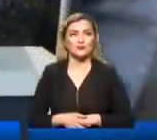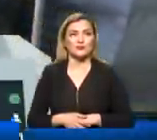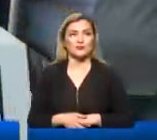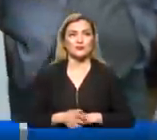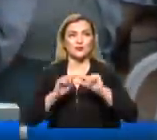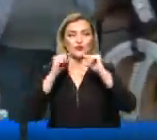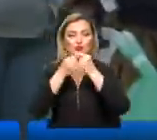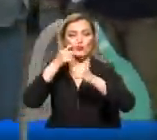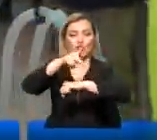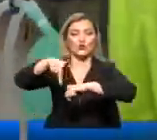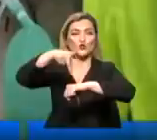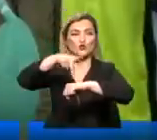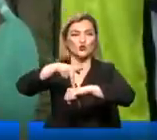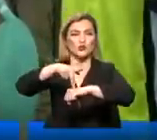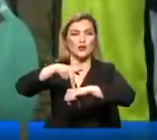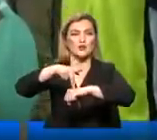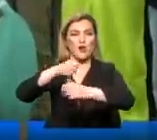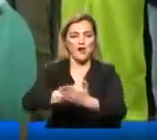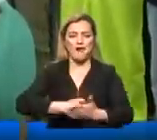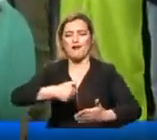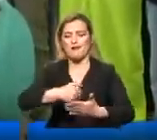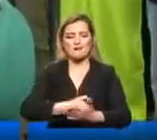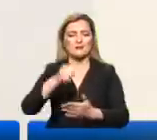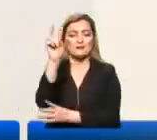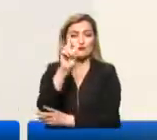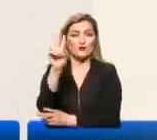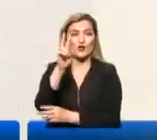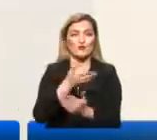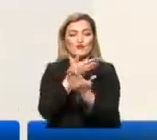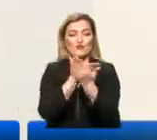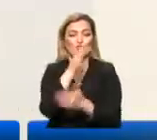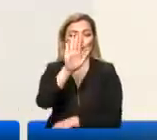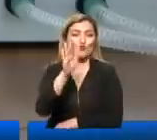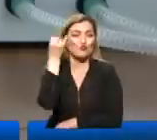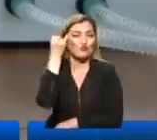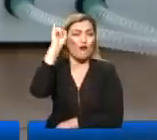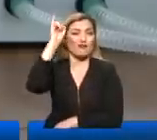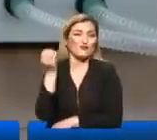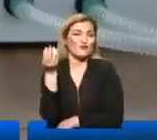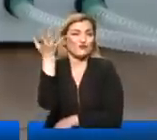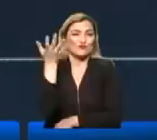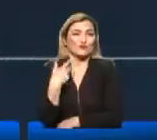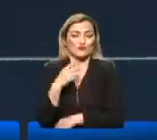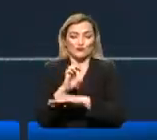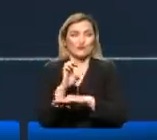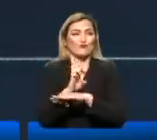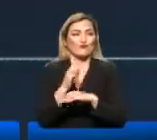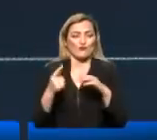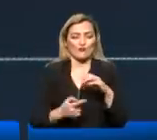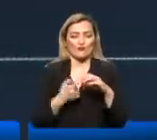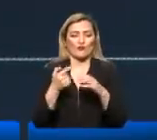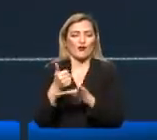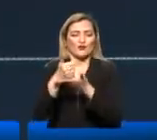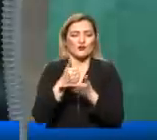Este es el grupo de profesionales que no se rindió y que este viernes presentó el ventilador ecuatoriano, este aparato